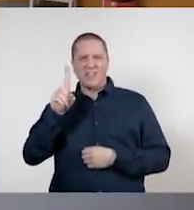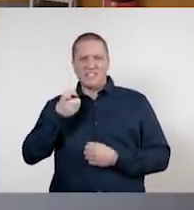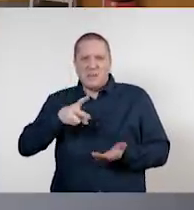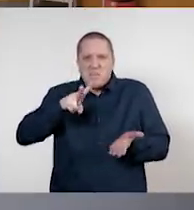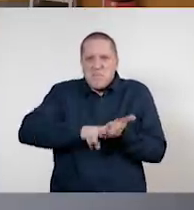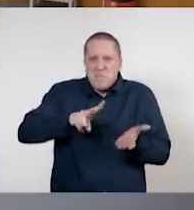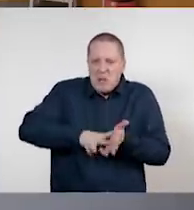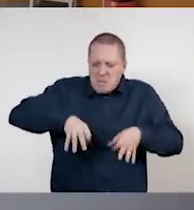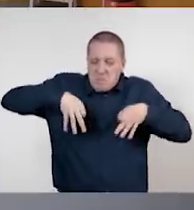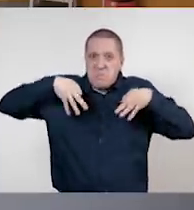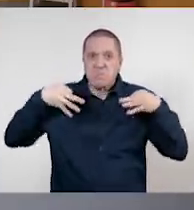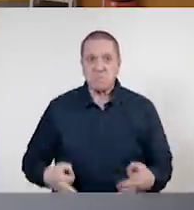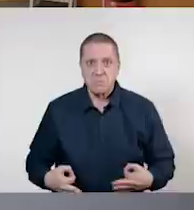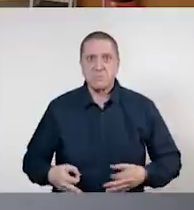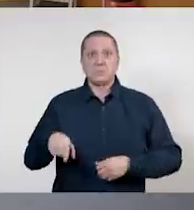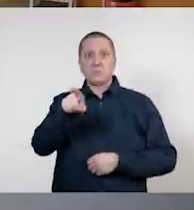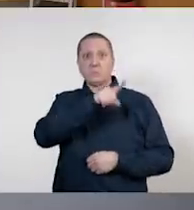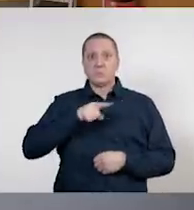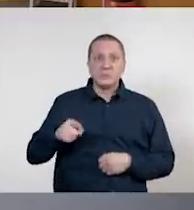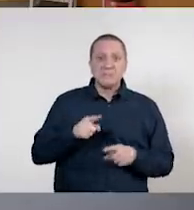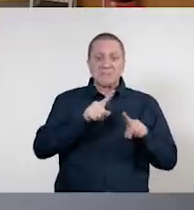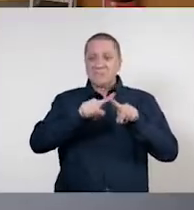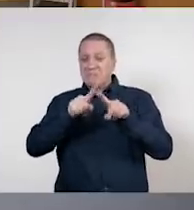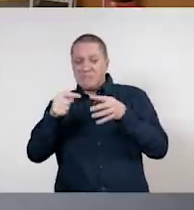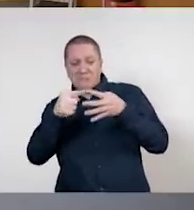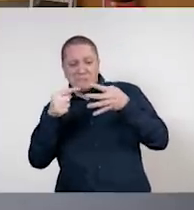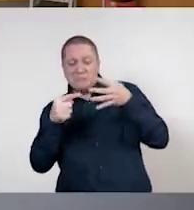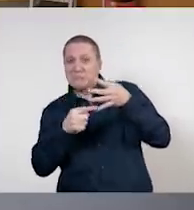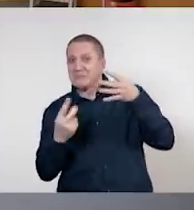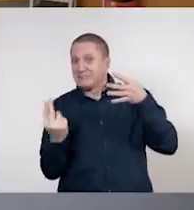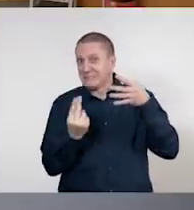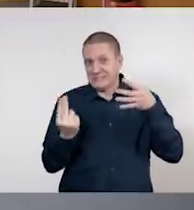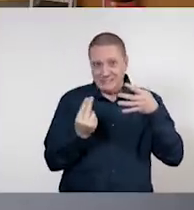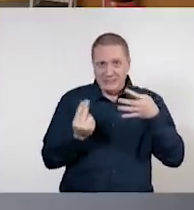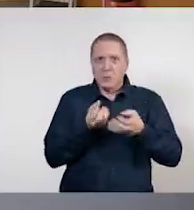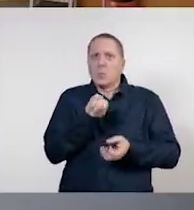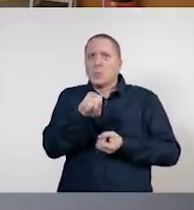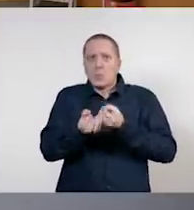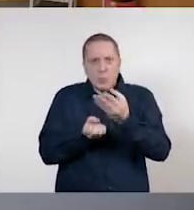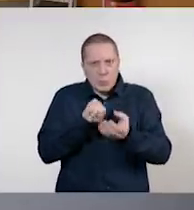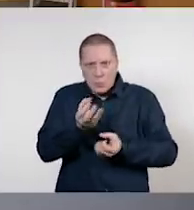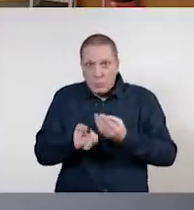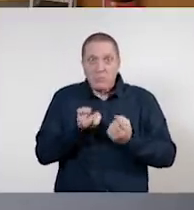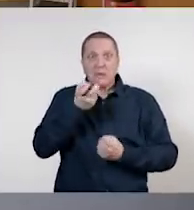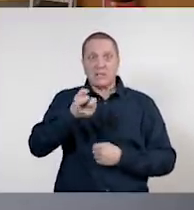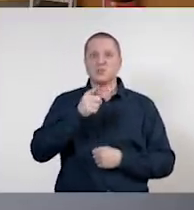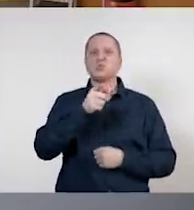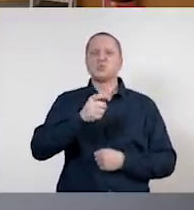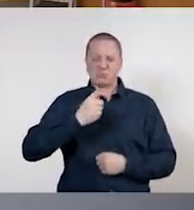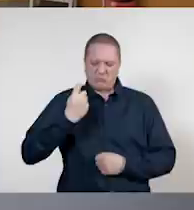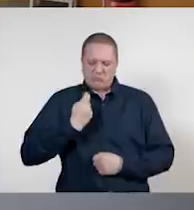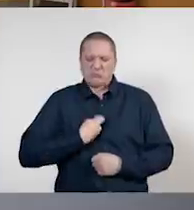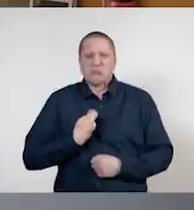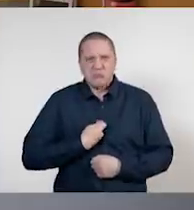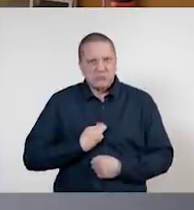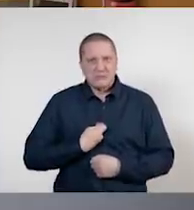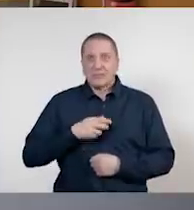persona, como humano, y que sean satisfechas sus necesidades básicas para no poner en riesgo su integridad, su